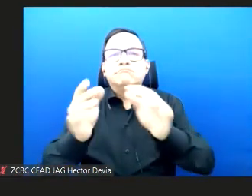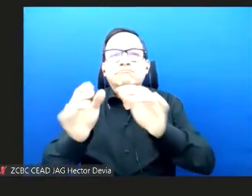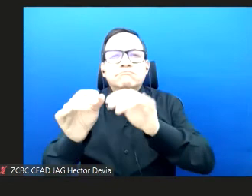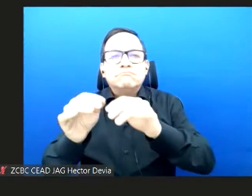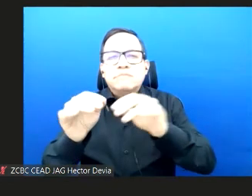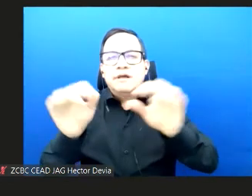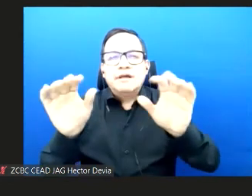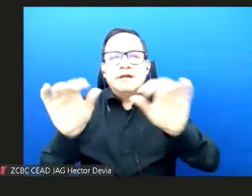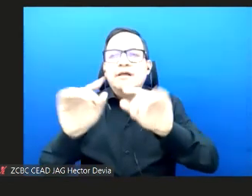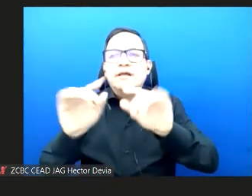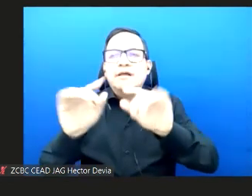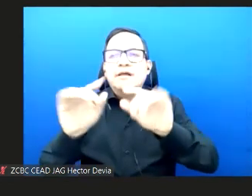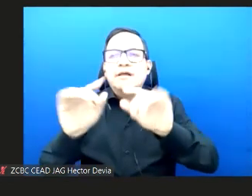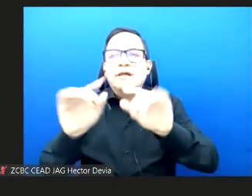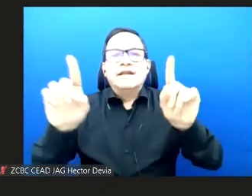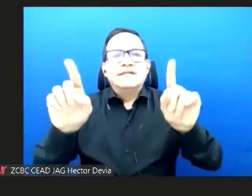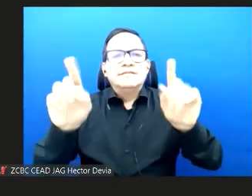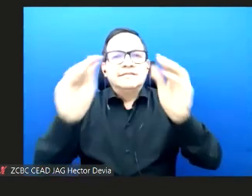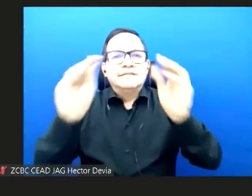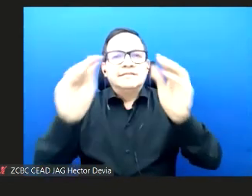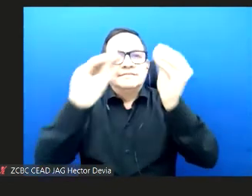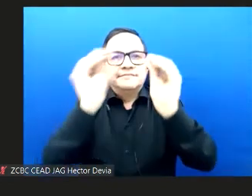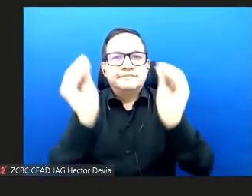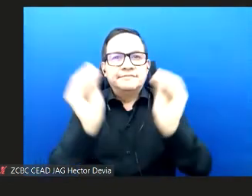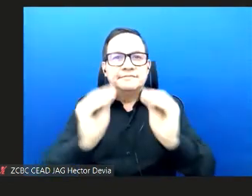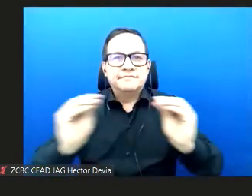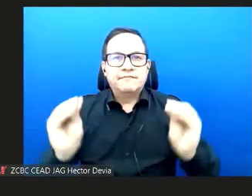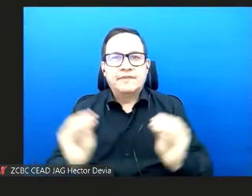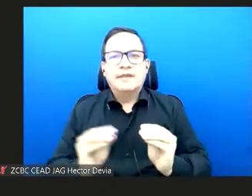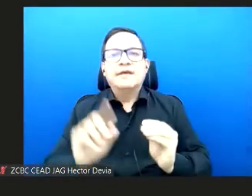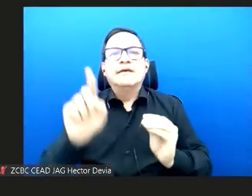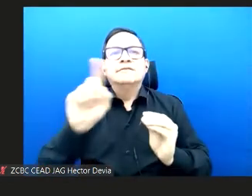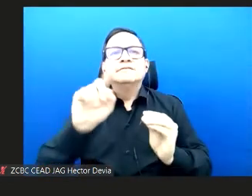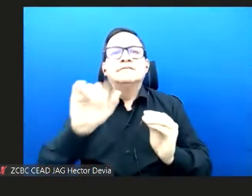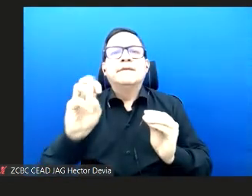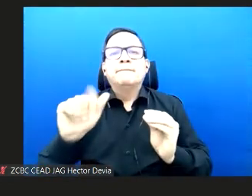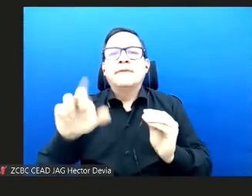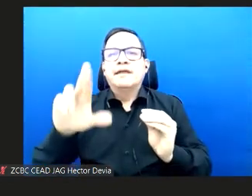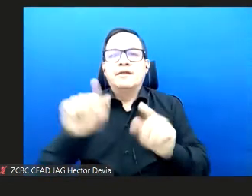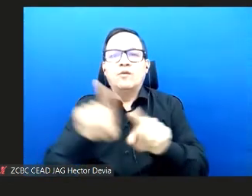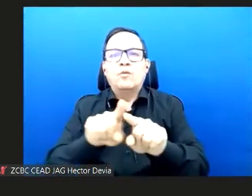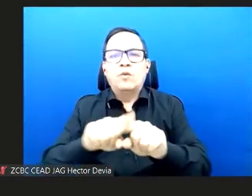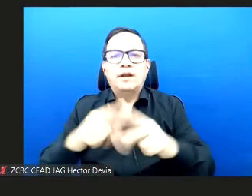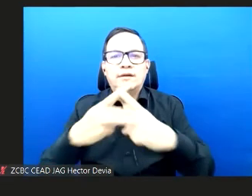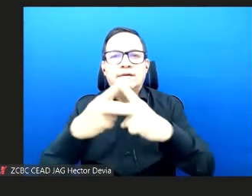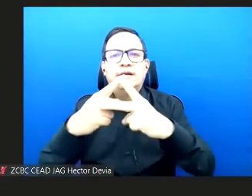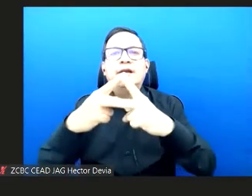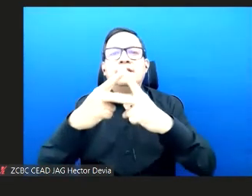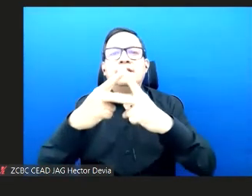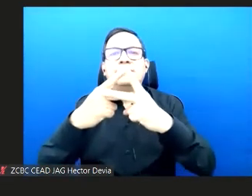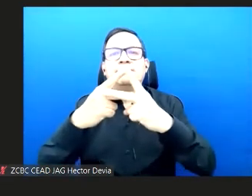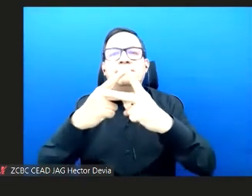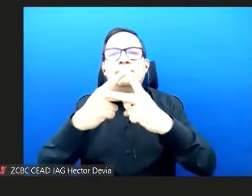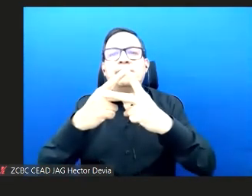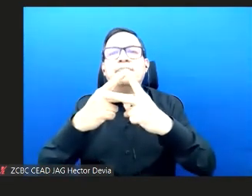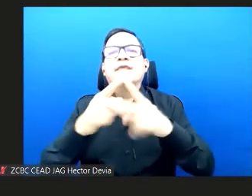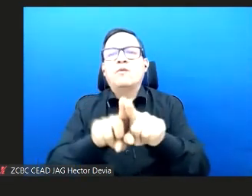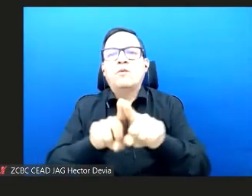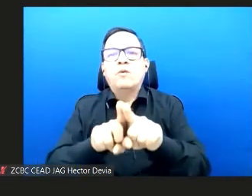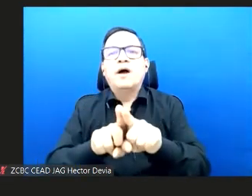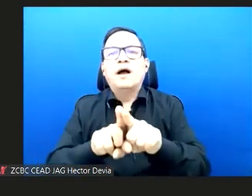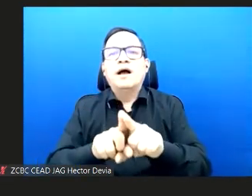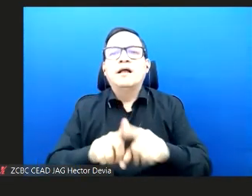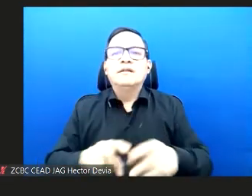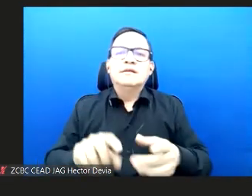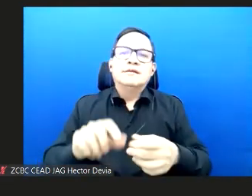de dos conjuntos, A y B, se describe con ese triangulito, ¿sí? Se pone un triángulo entre A y B. Eso quiere decir que hay